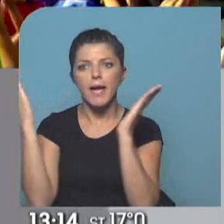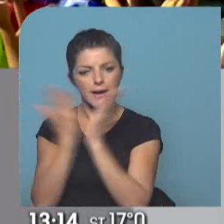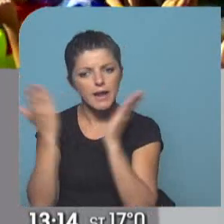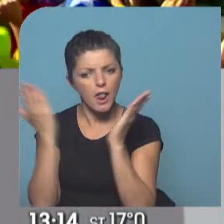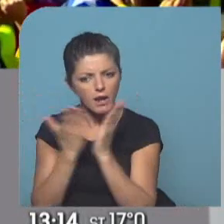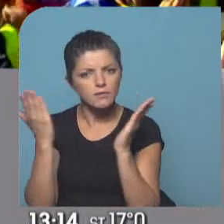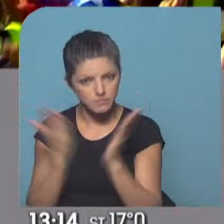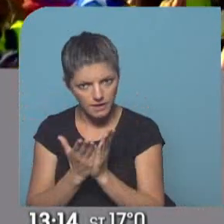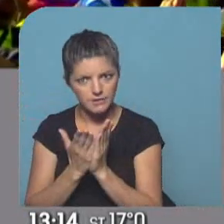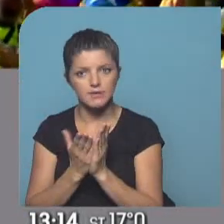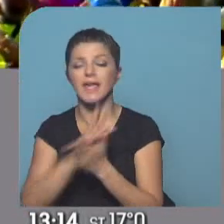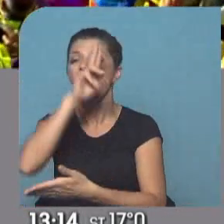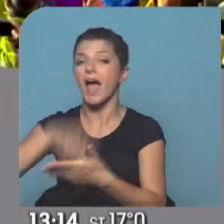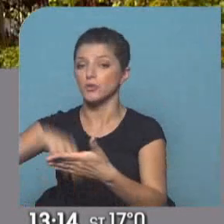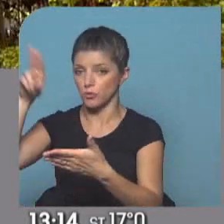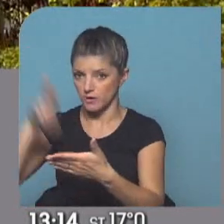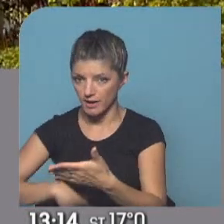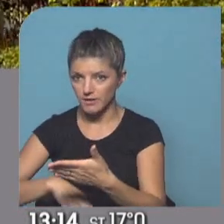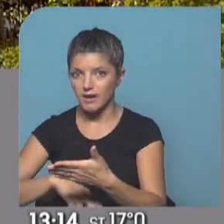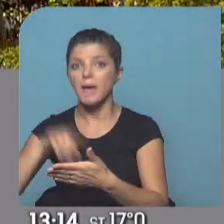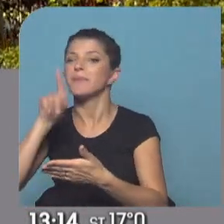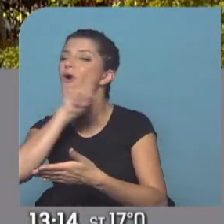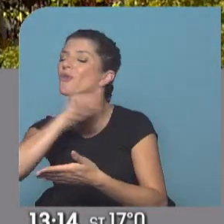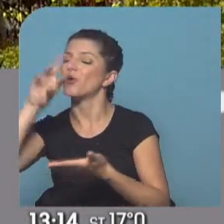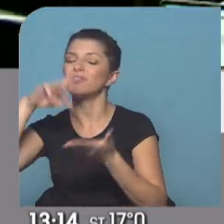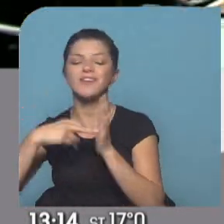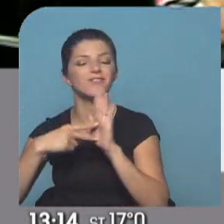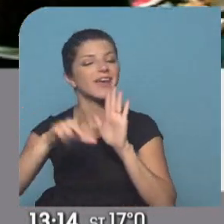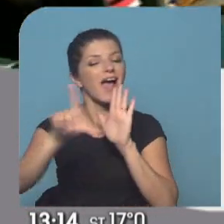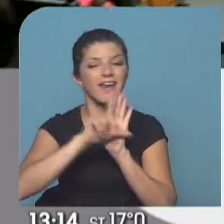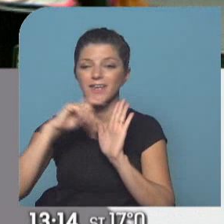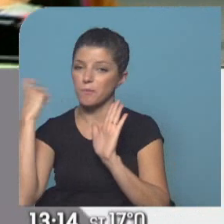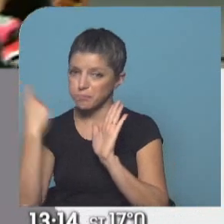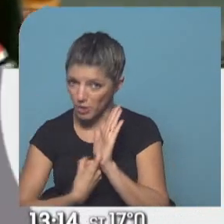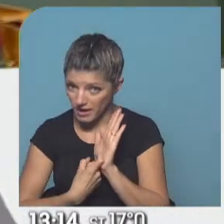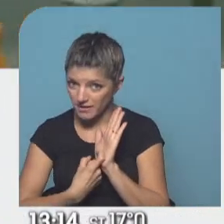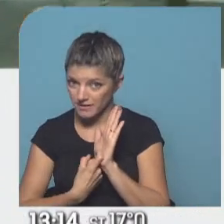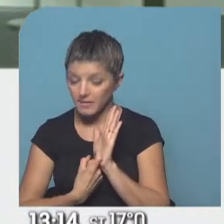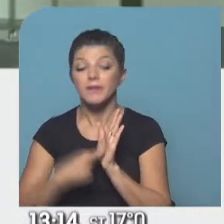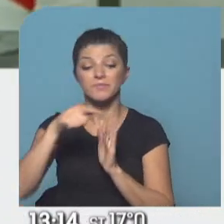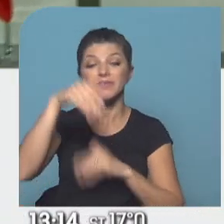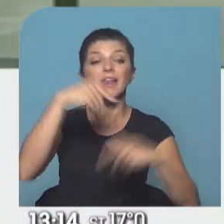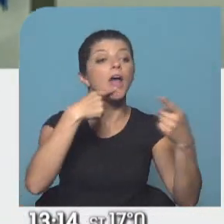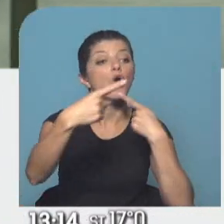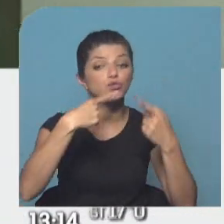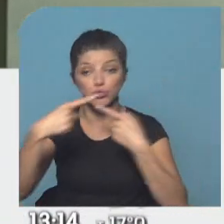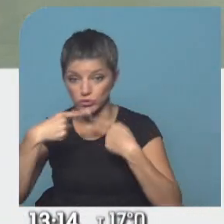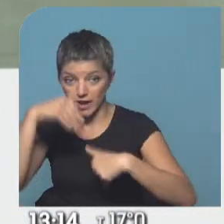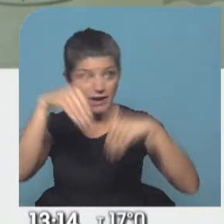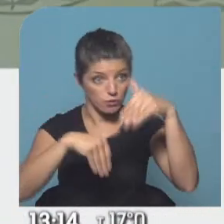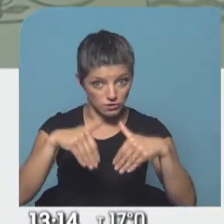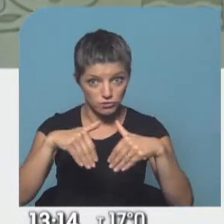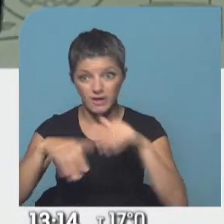ende lo anula. No significa que sea ilegal. El referéndum no es ilegal. El referéndum no está